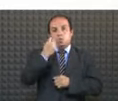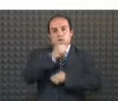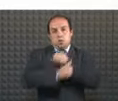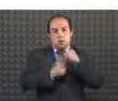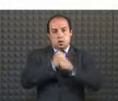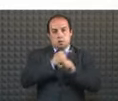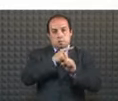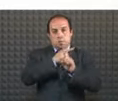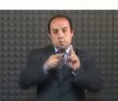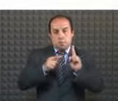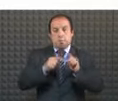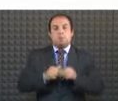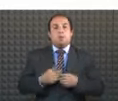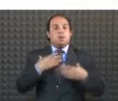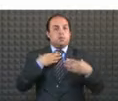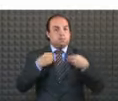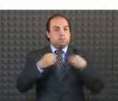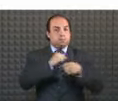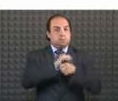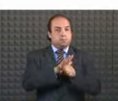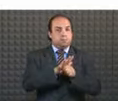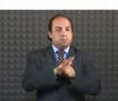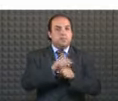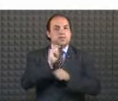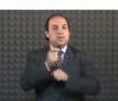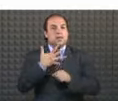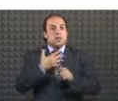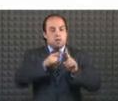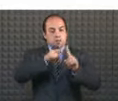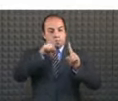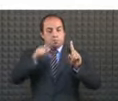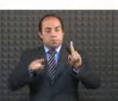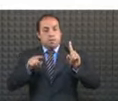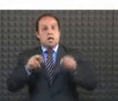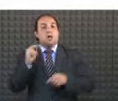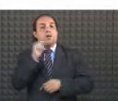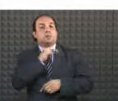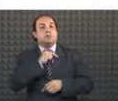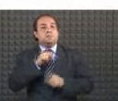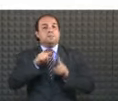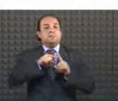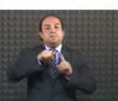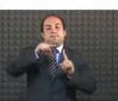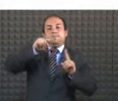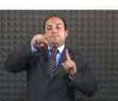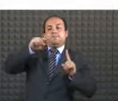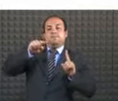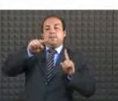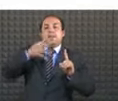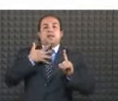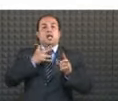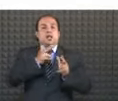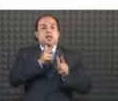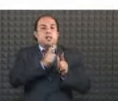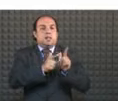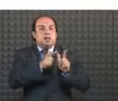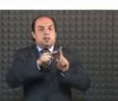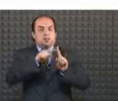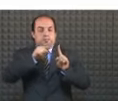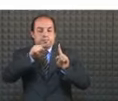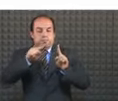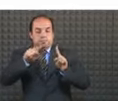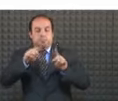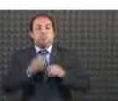eso significa que hay una reducción en la velocidad de crecimiento, en la aceleración. Y eso es muy importante porque lo